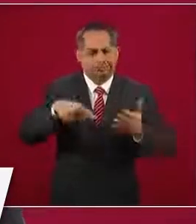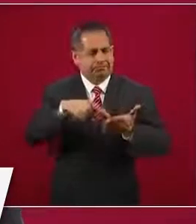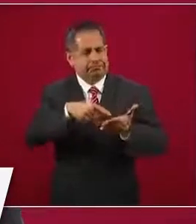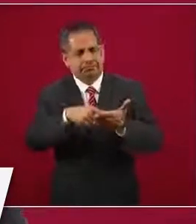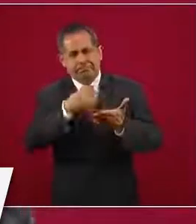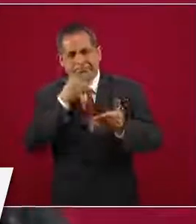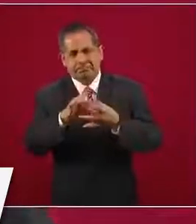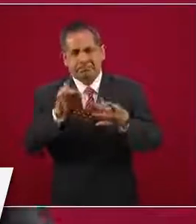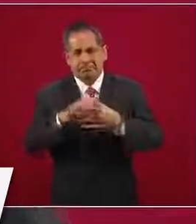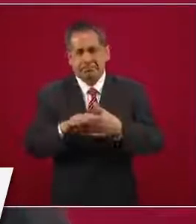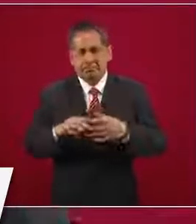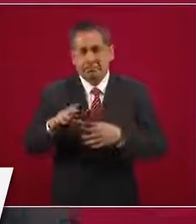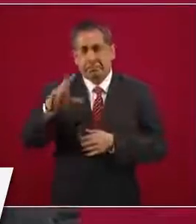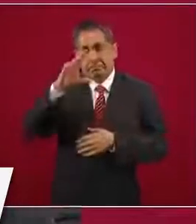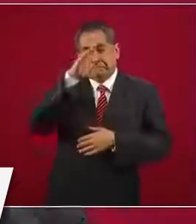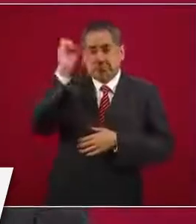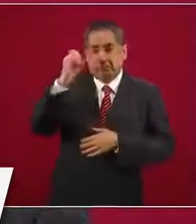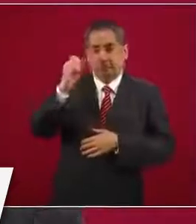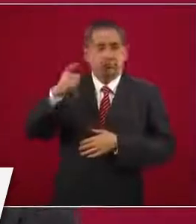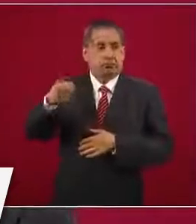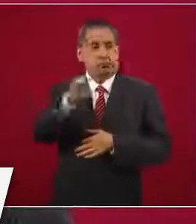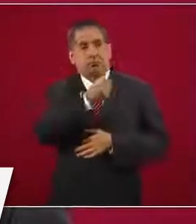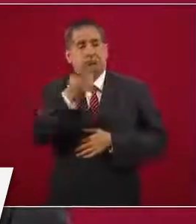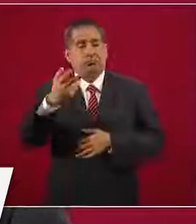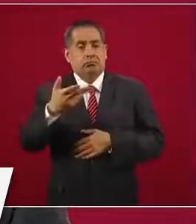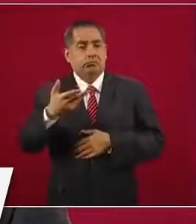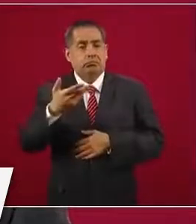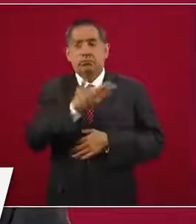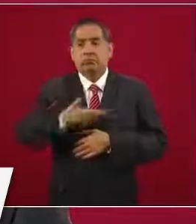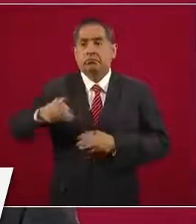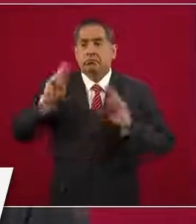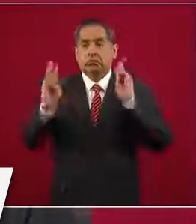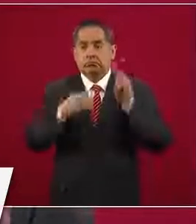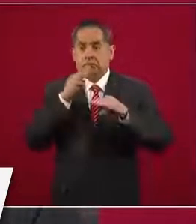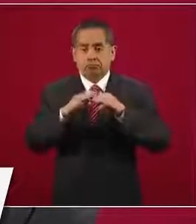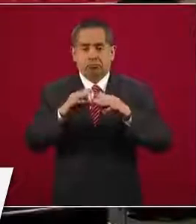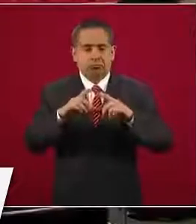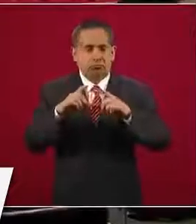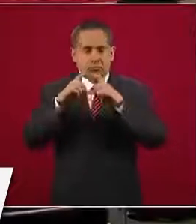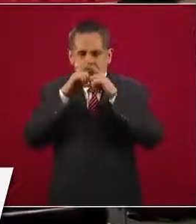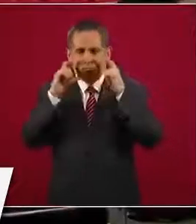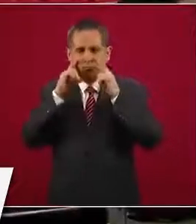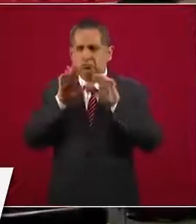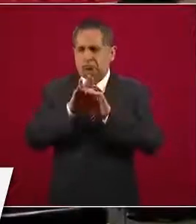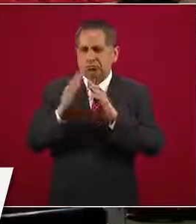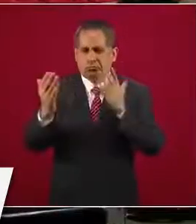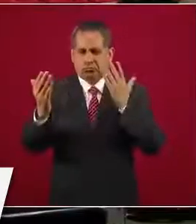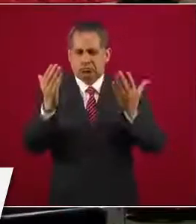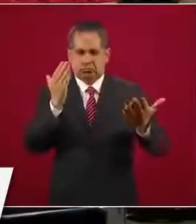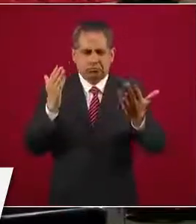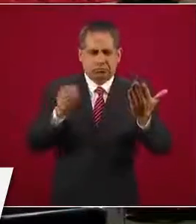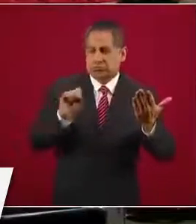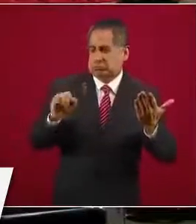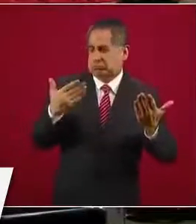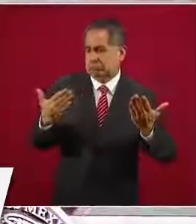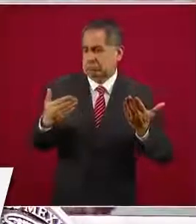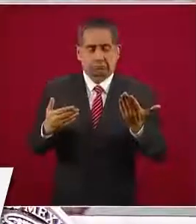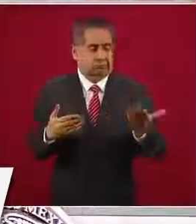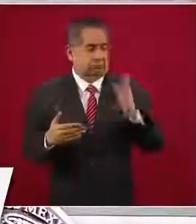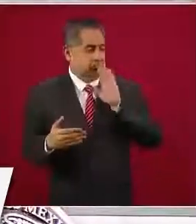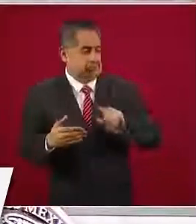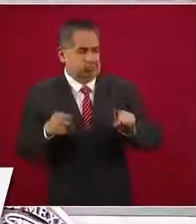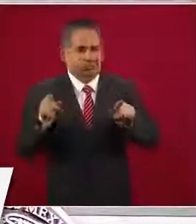que ponía fotos de mandatarios y mandatarios del mundo y parecía compararlos en términos de una